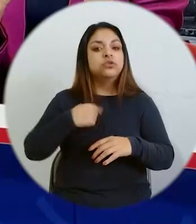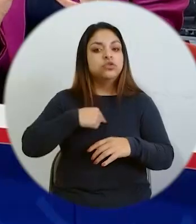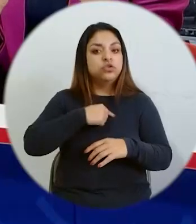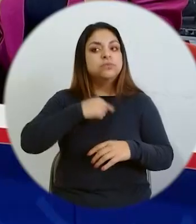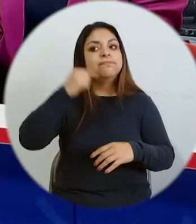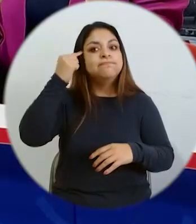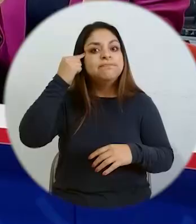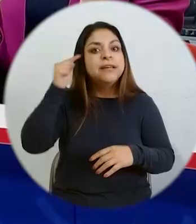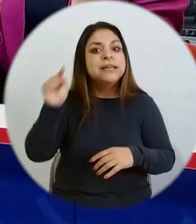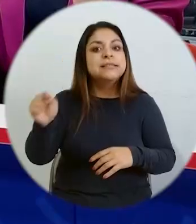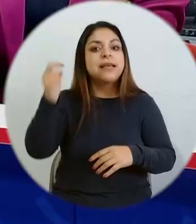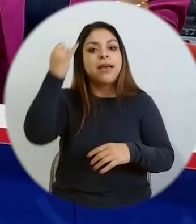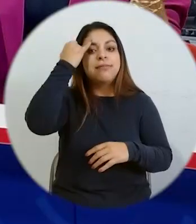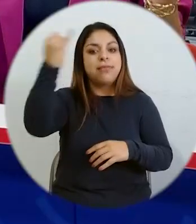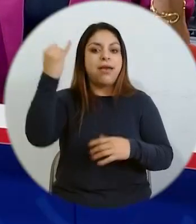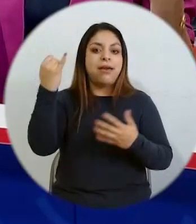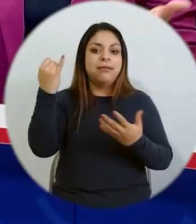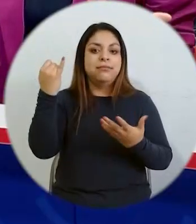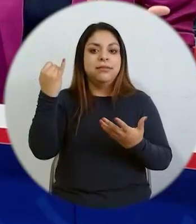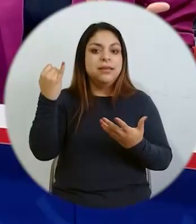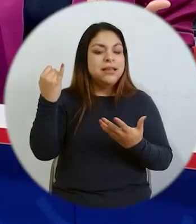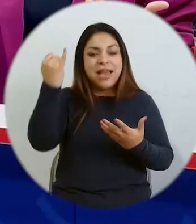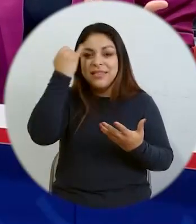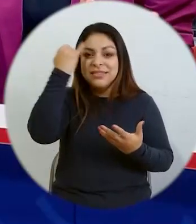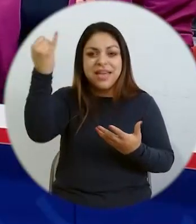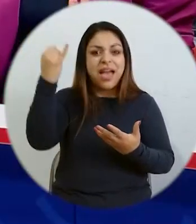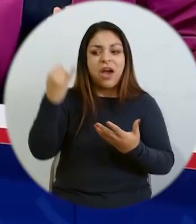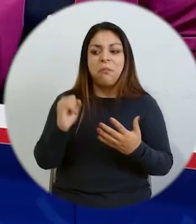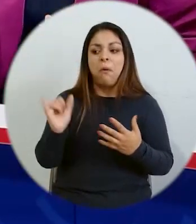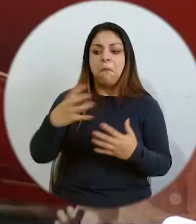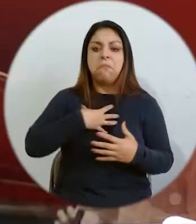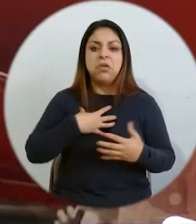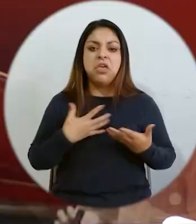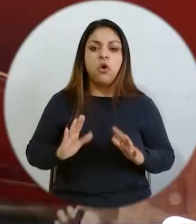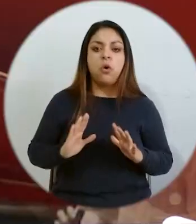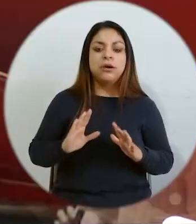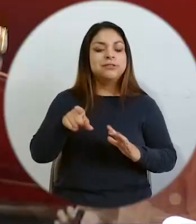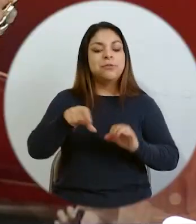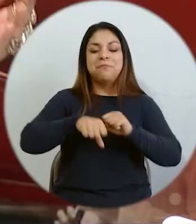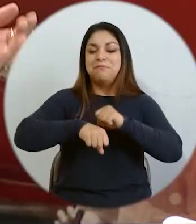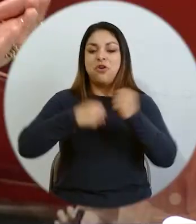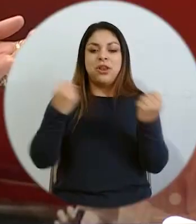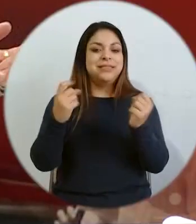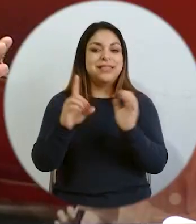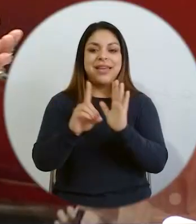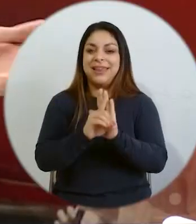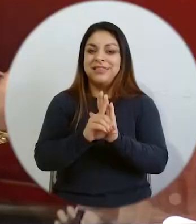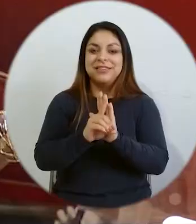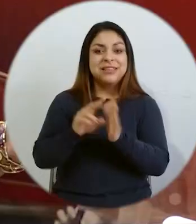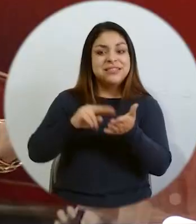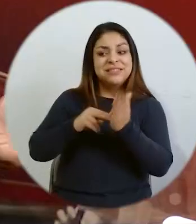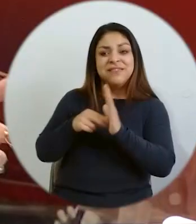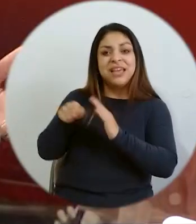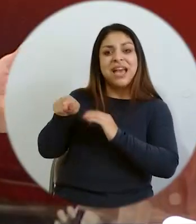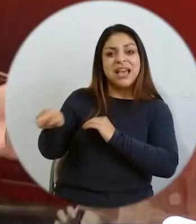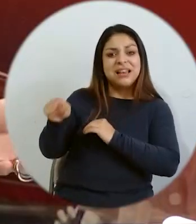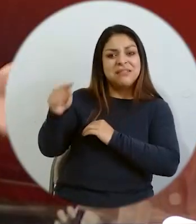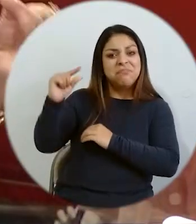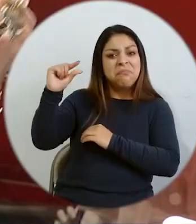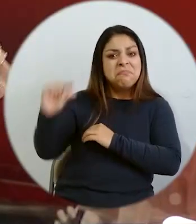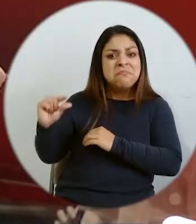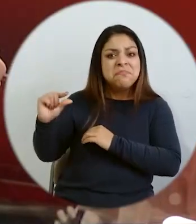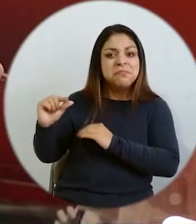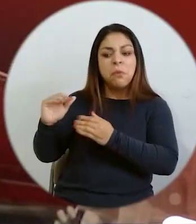superamos esa idea. En sí misma la idea es una idea que violenta derechos porque minimiza a los niños a cosas